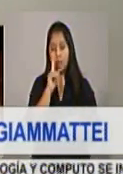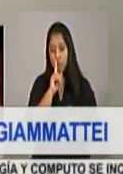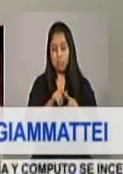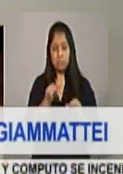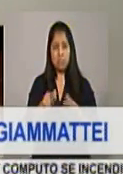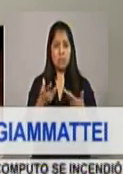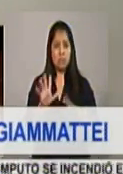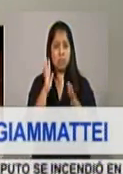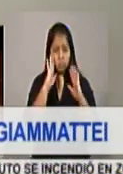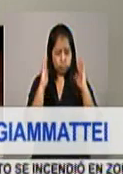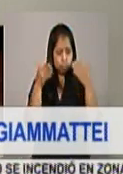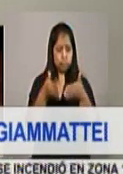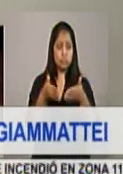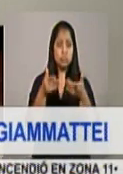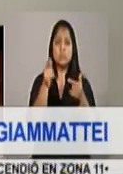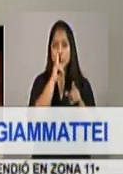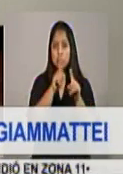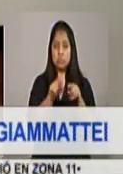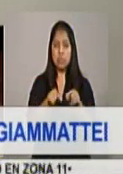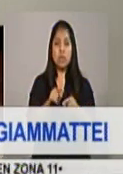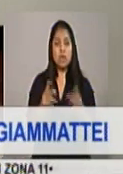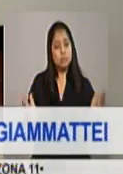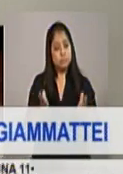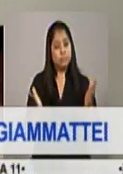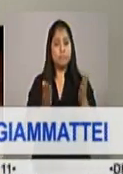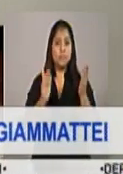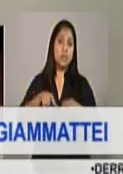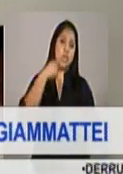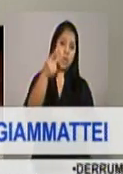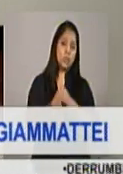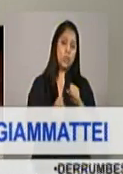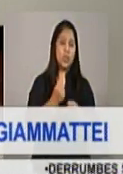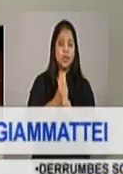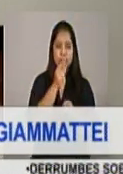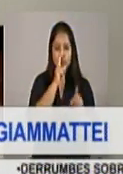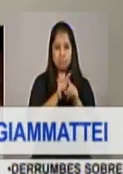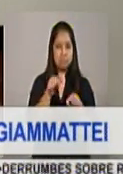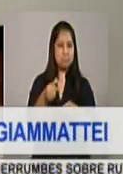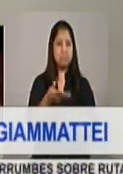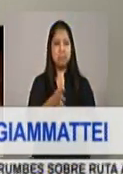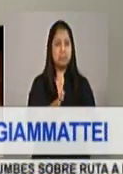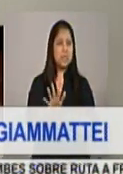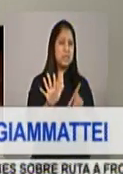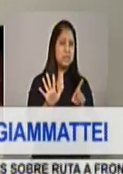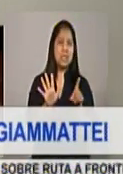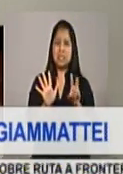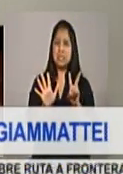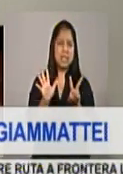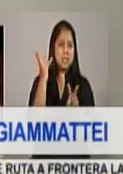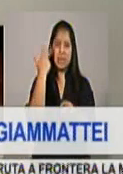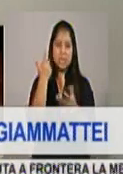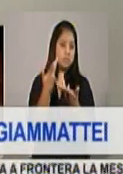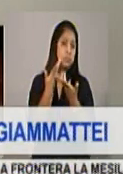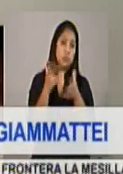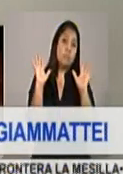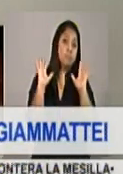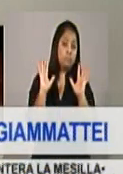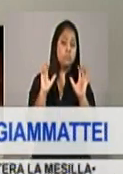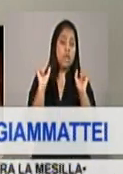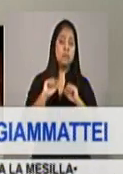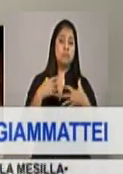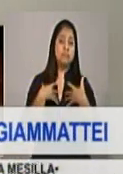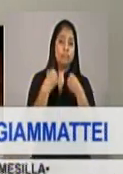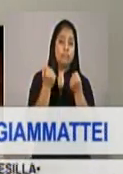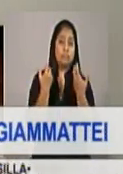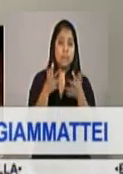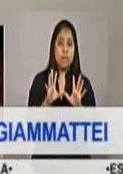las fuerzas en la recuperación del año entrante. Y será cuestión ya de unos 6-7 días que me den de alta para,